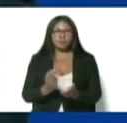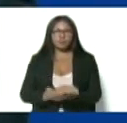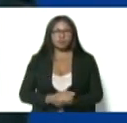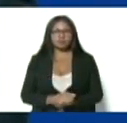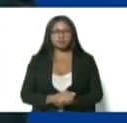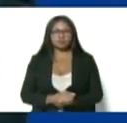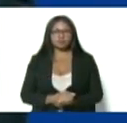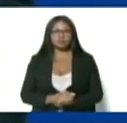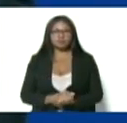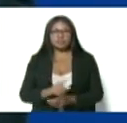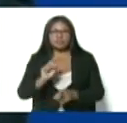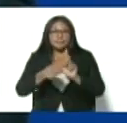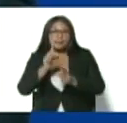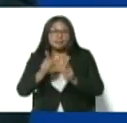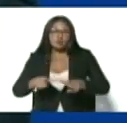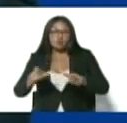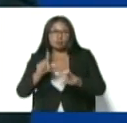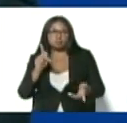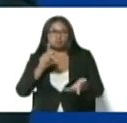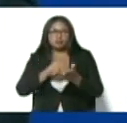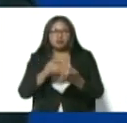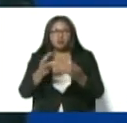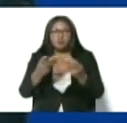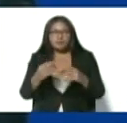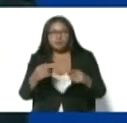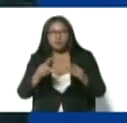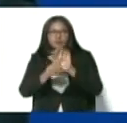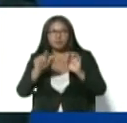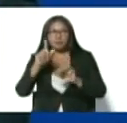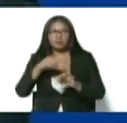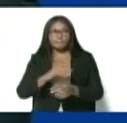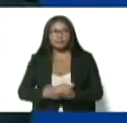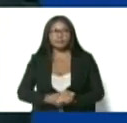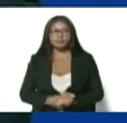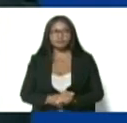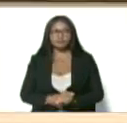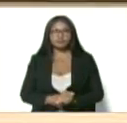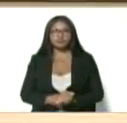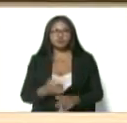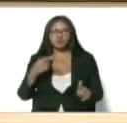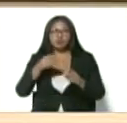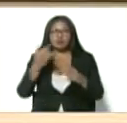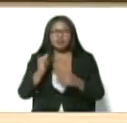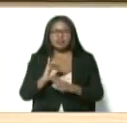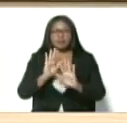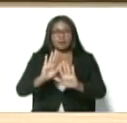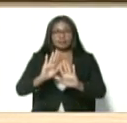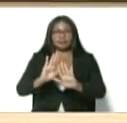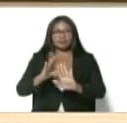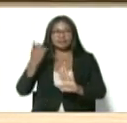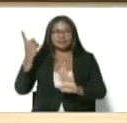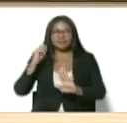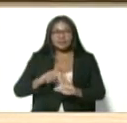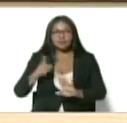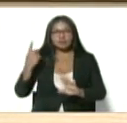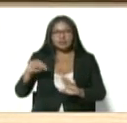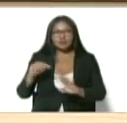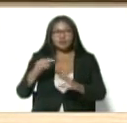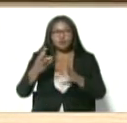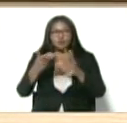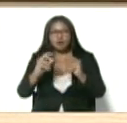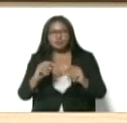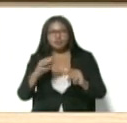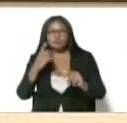dependiendo del lugar donde llegue y la cantidad de obstáculos ella tengo que tener un dato cuanto